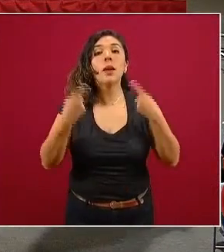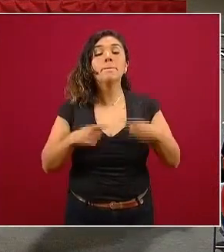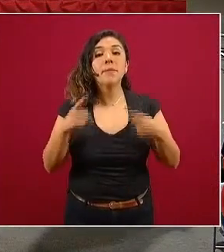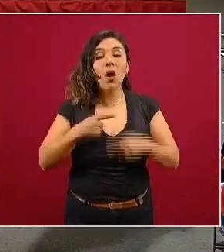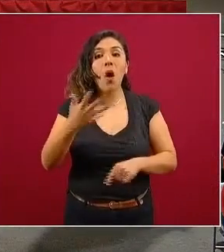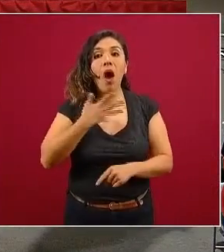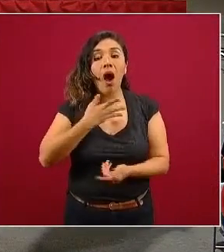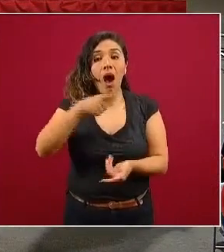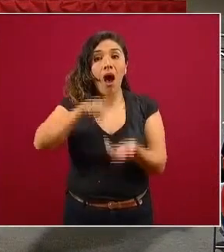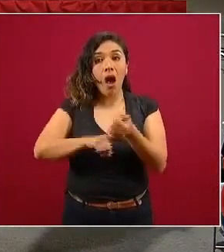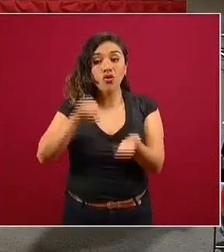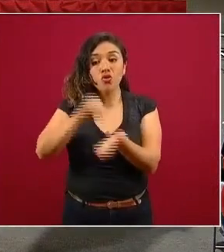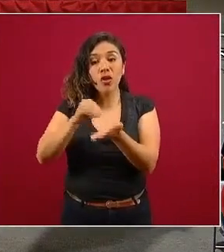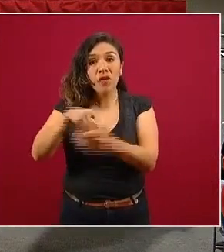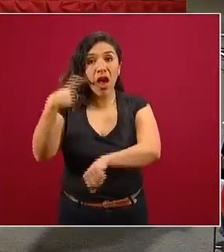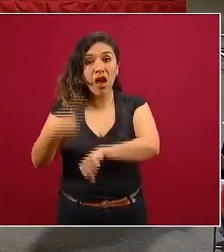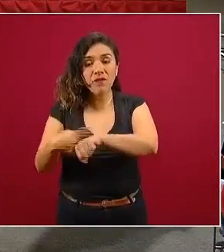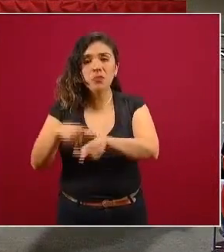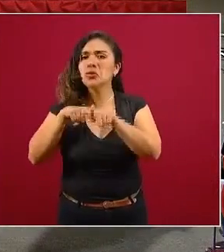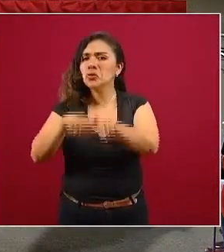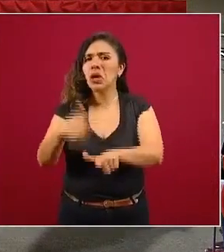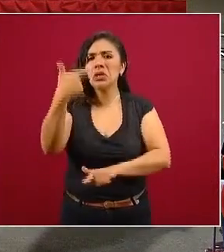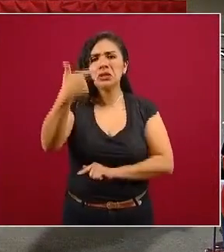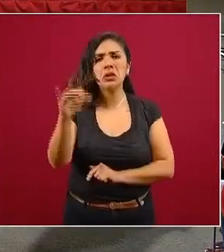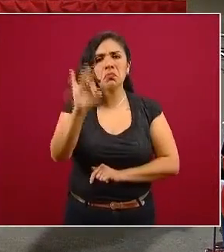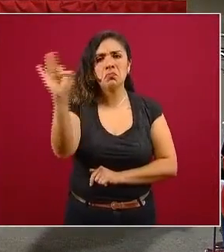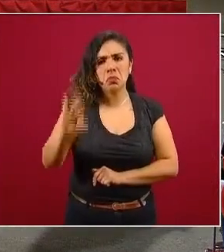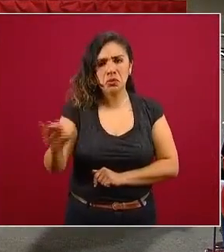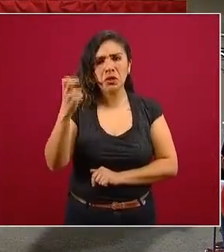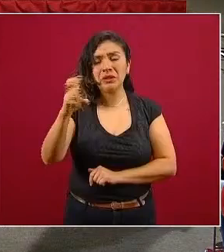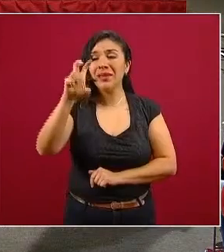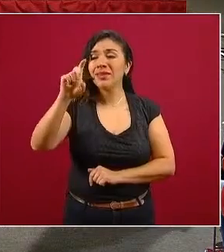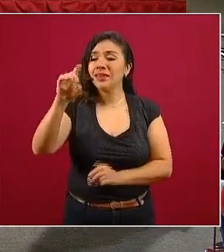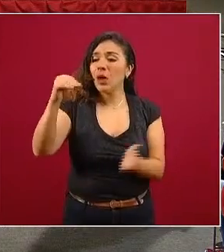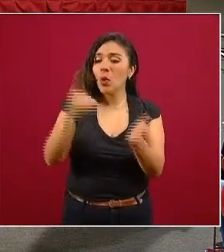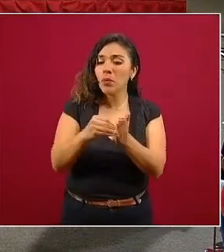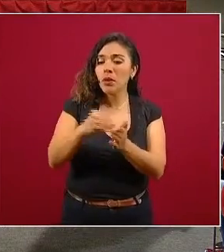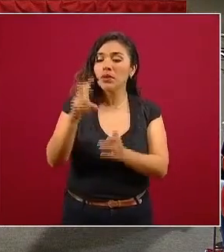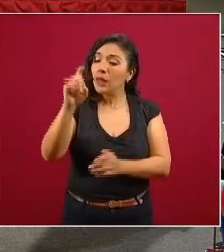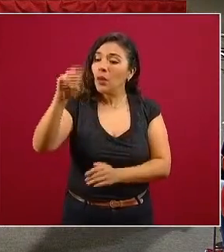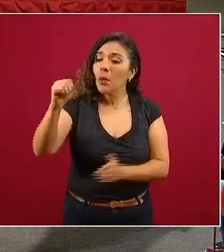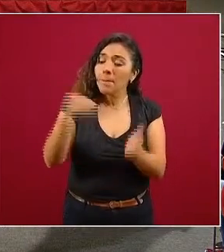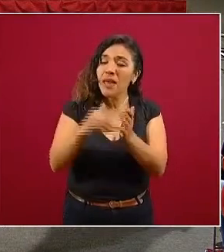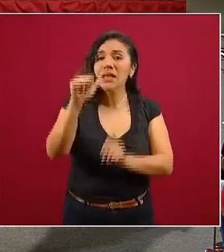que representan la epidemia activa, continúa en 7%, estas